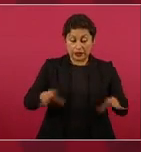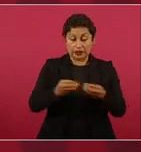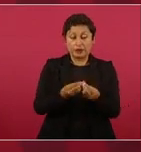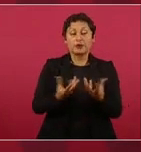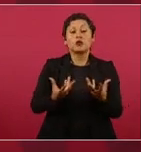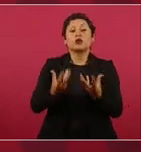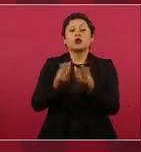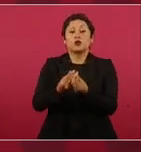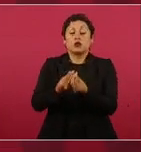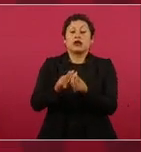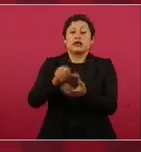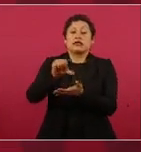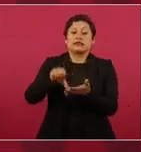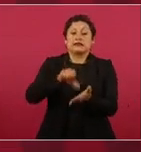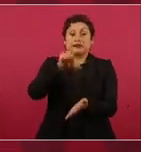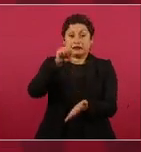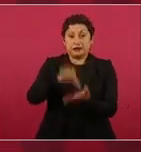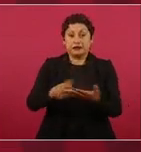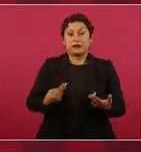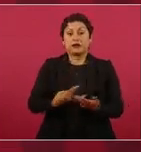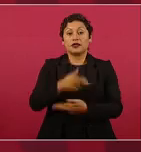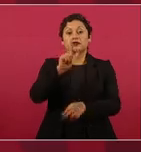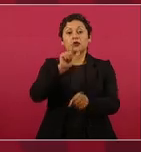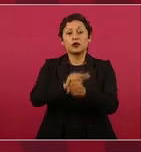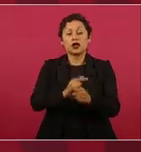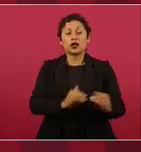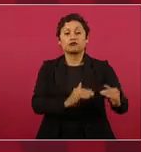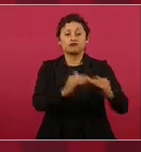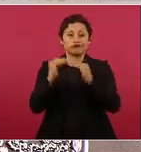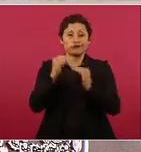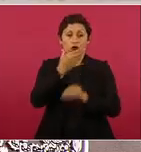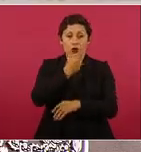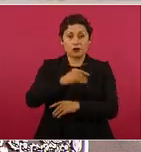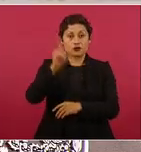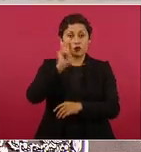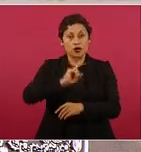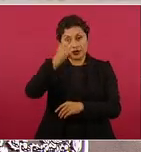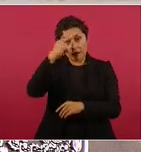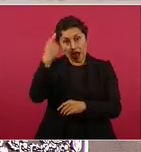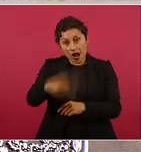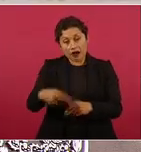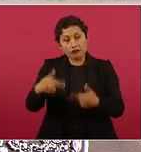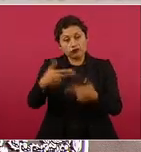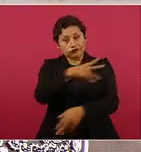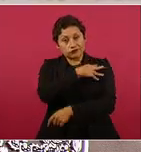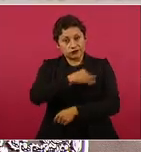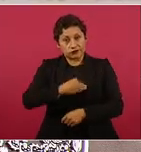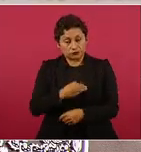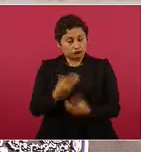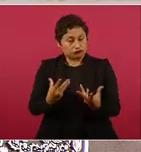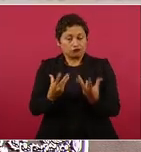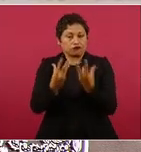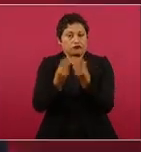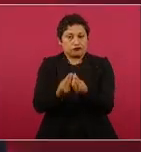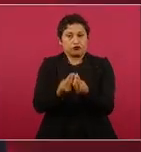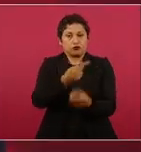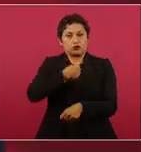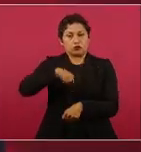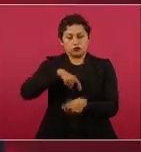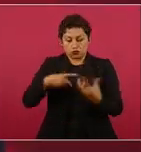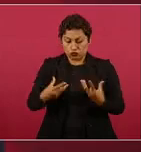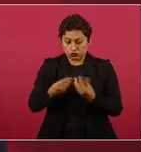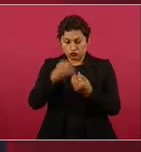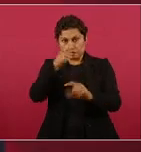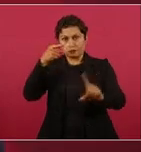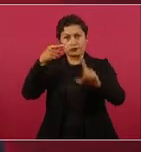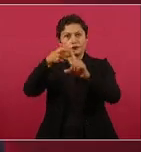de Equidad de Género y Salud Reproductiva, se ha buscado que en los hospitales de todo el país